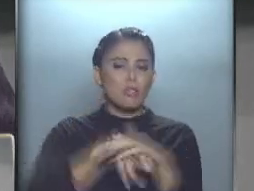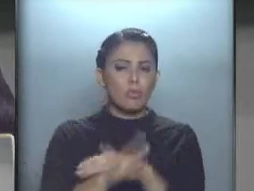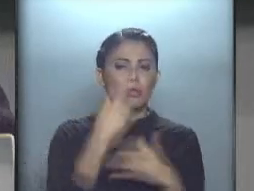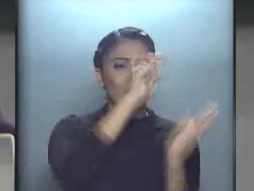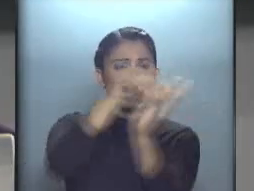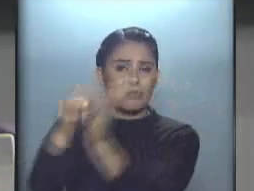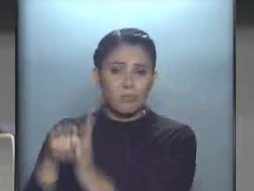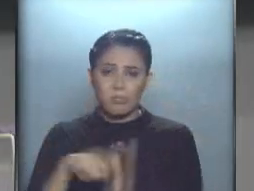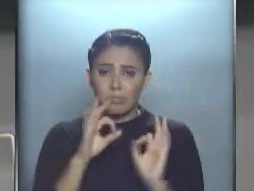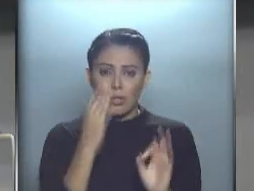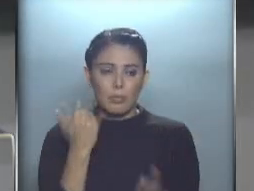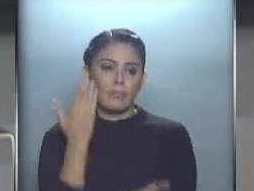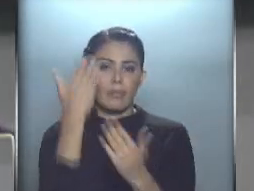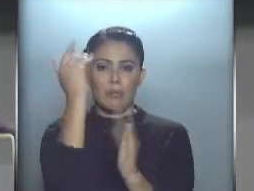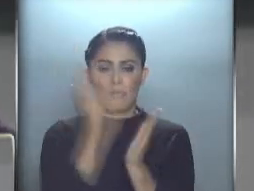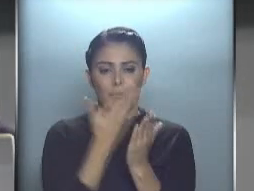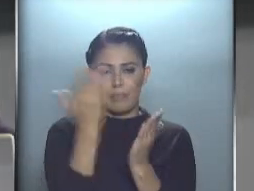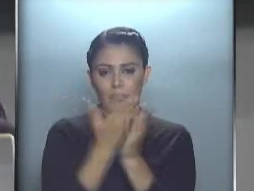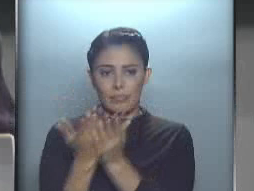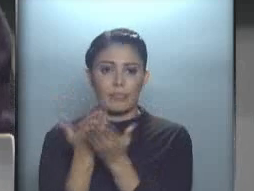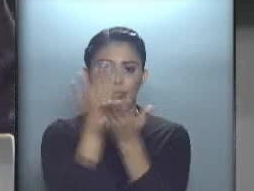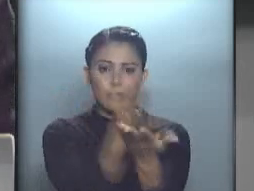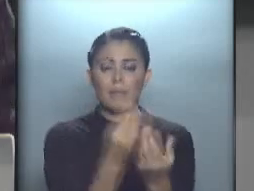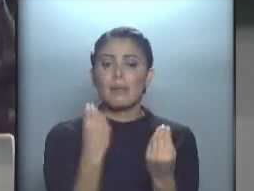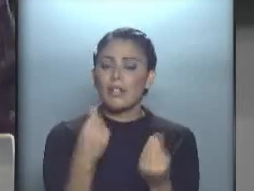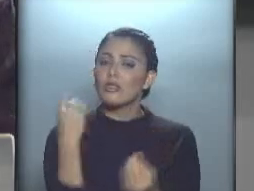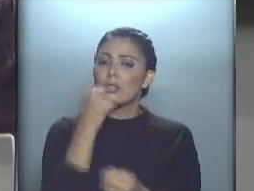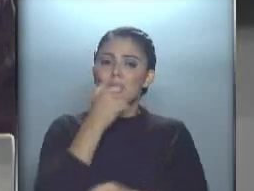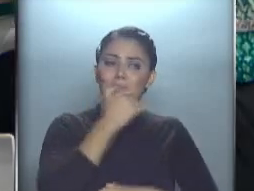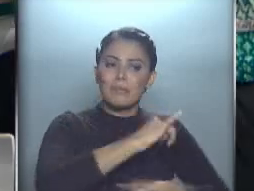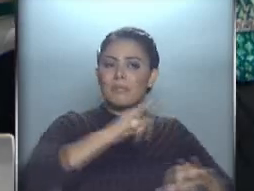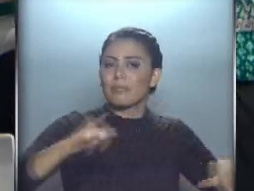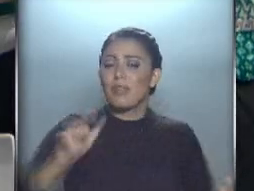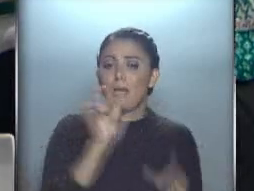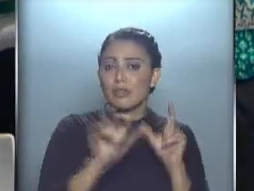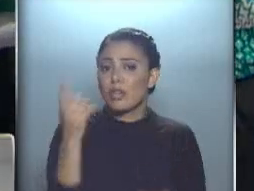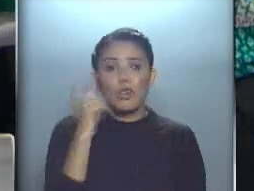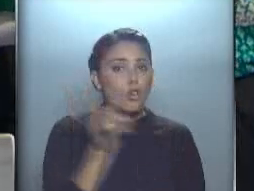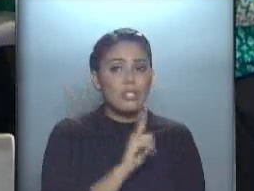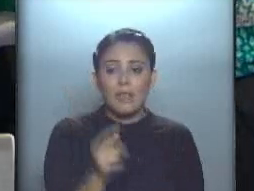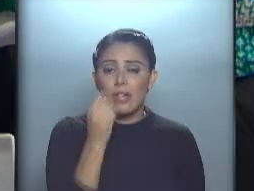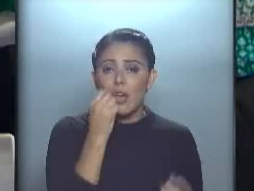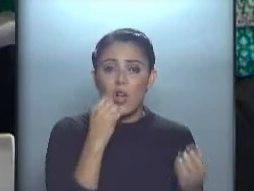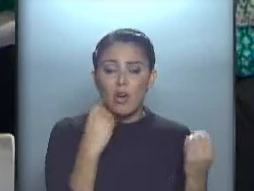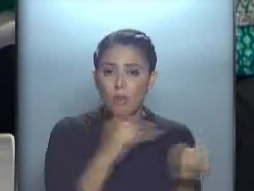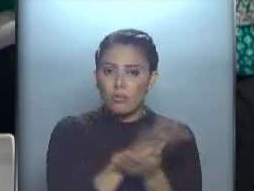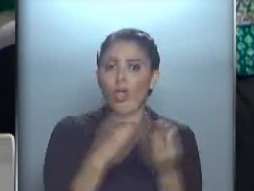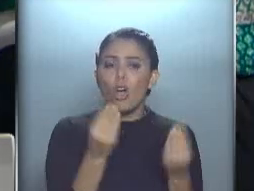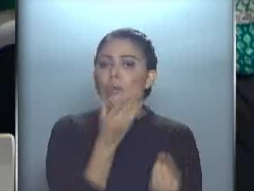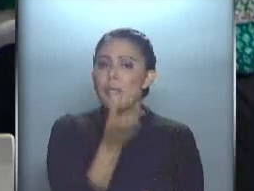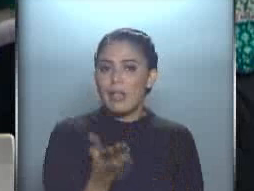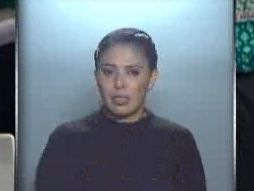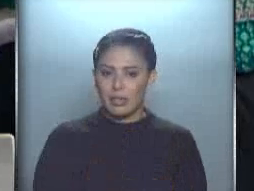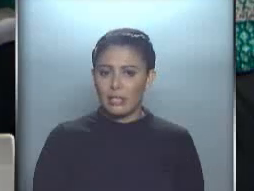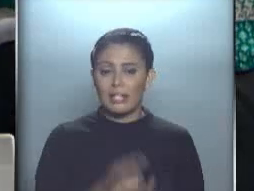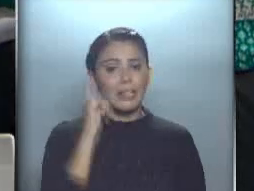que esas acciones fundamentalmente también tuvieron que ver con brindarle información a un montón de gente que no sabía qué hacer, que no sabía cómo reclamar, que ni siquiera